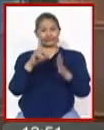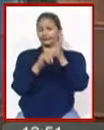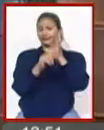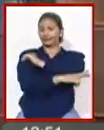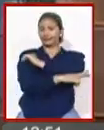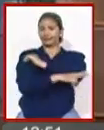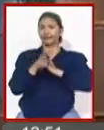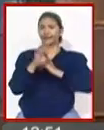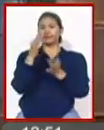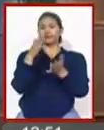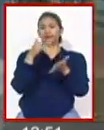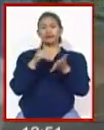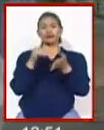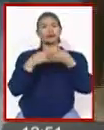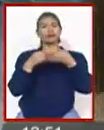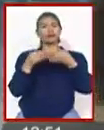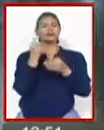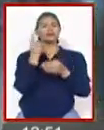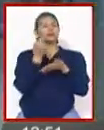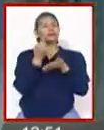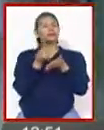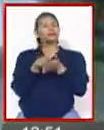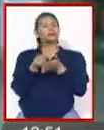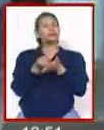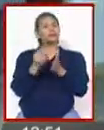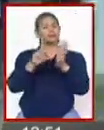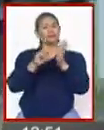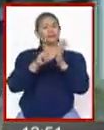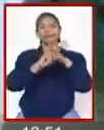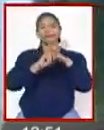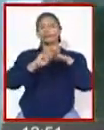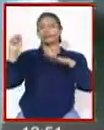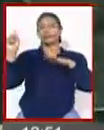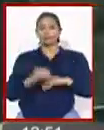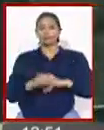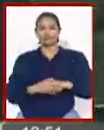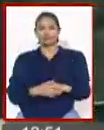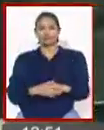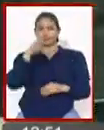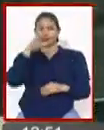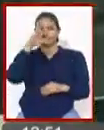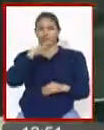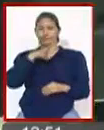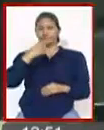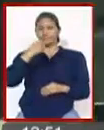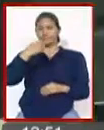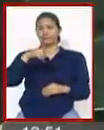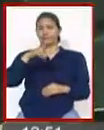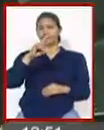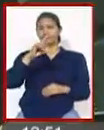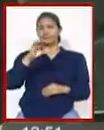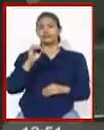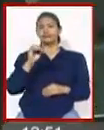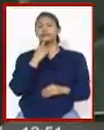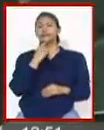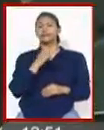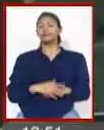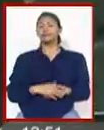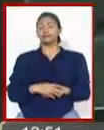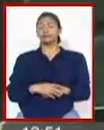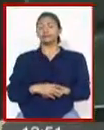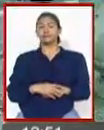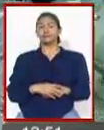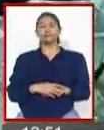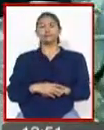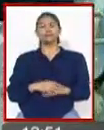robaron $8,000 que recién había cobrado y se dieron a la fuga. El señor de nombre Guido Arancibia, en circunstancias aún no